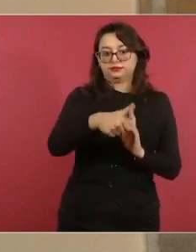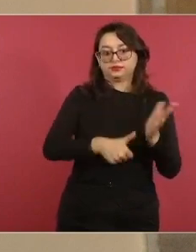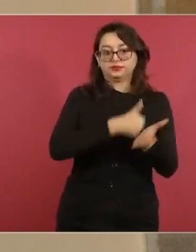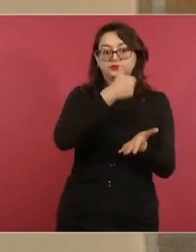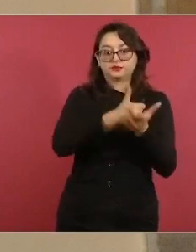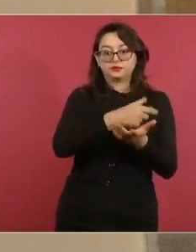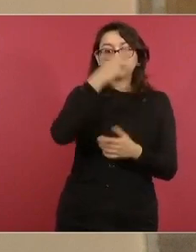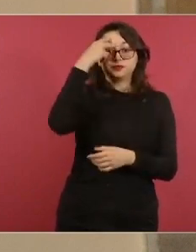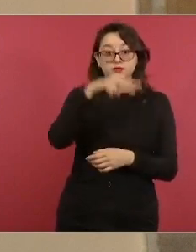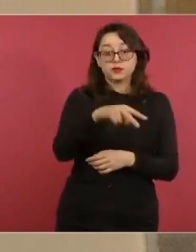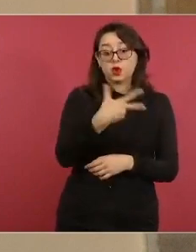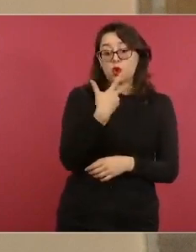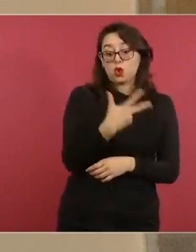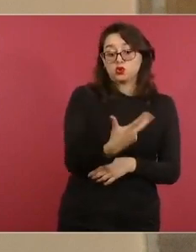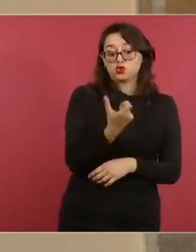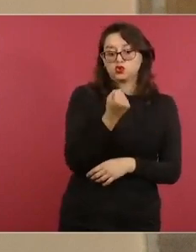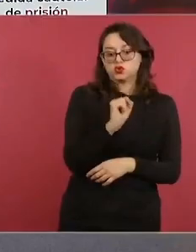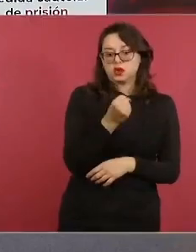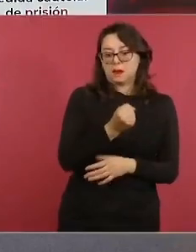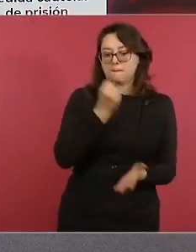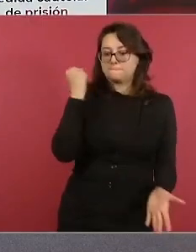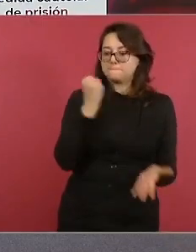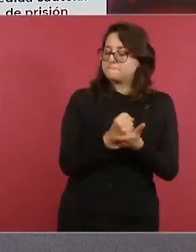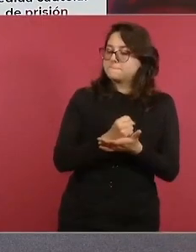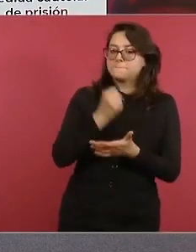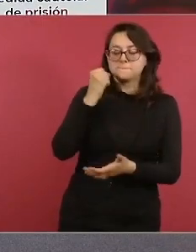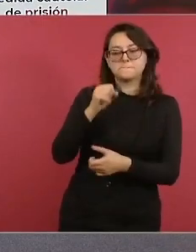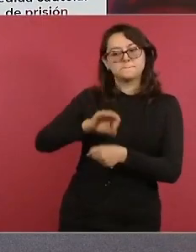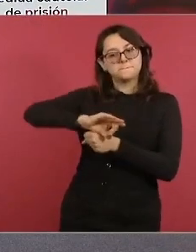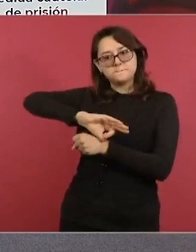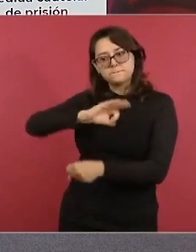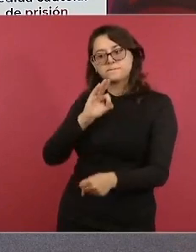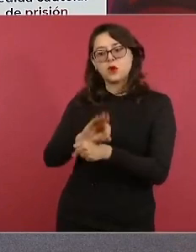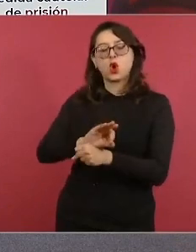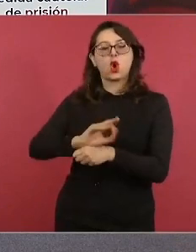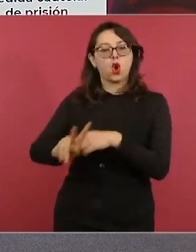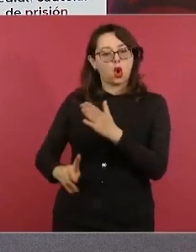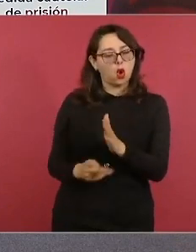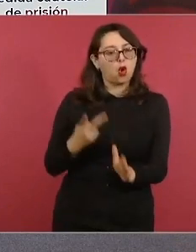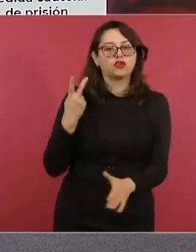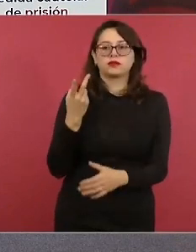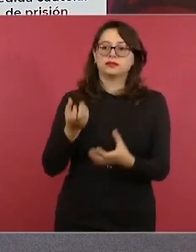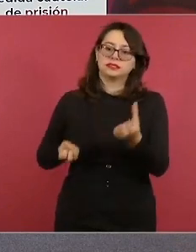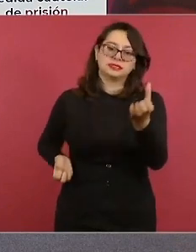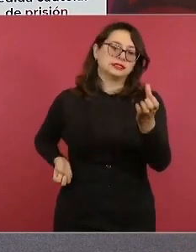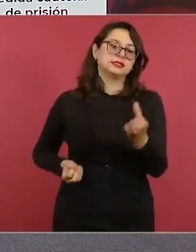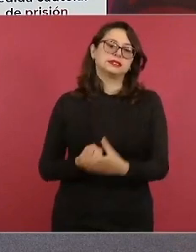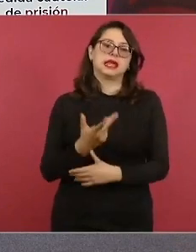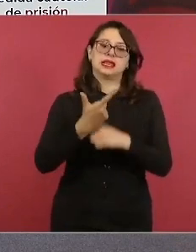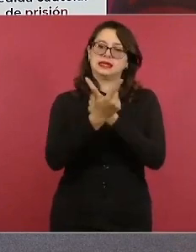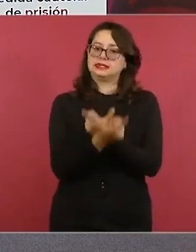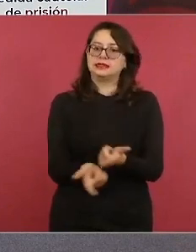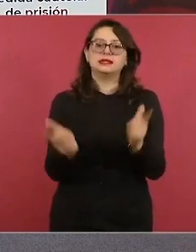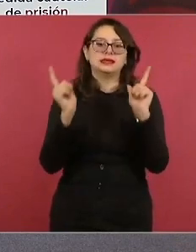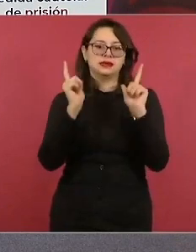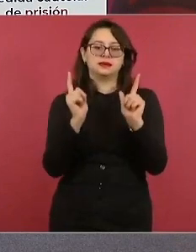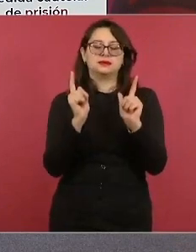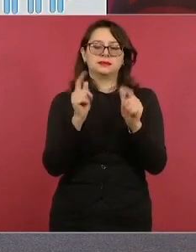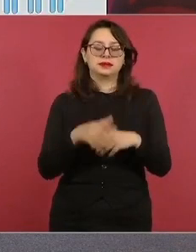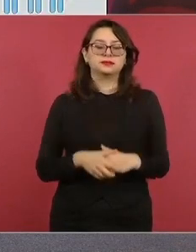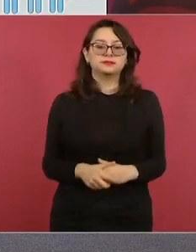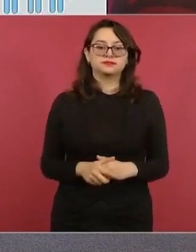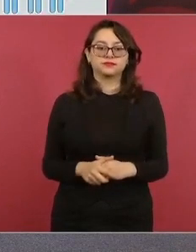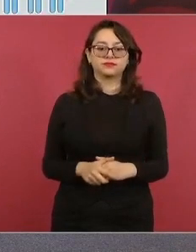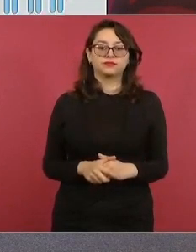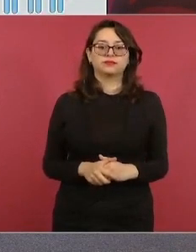el ocho de septiembre concedieron la suspensión provisional de la medida cautelar de prisión preventiva adelante